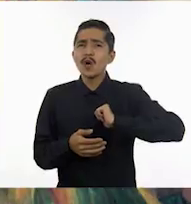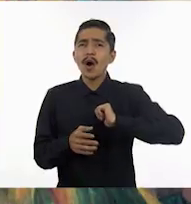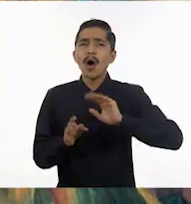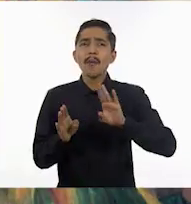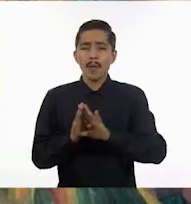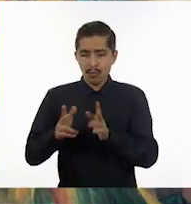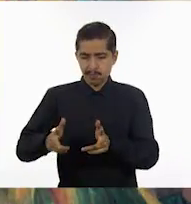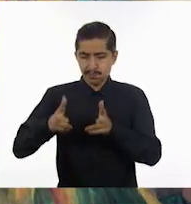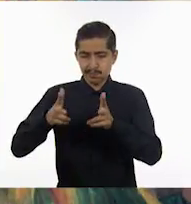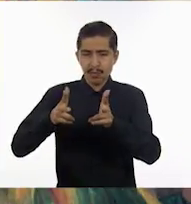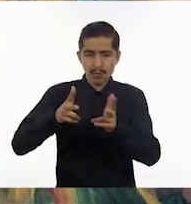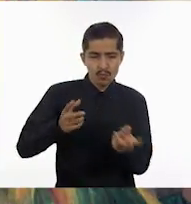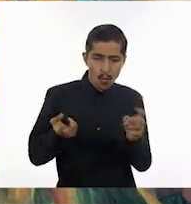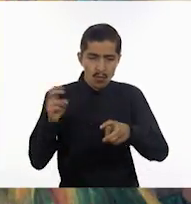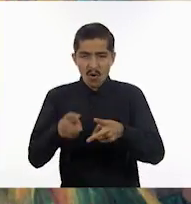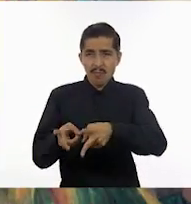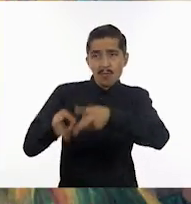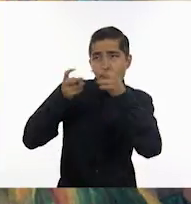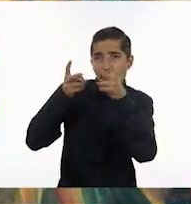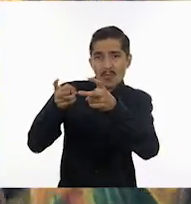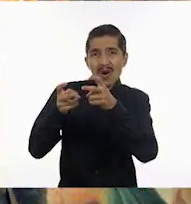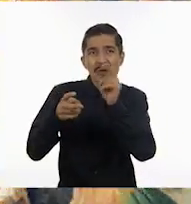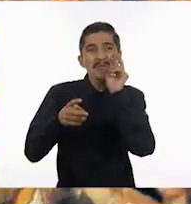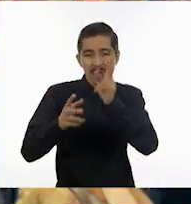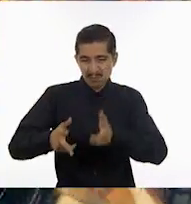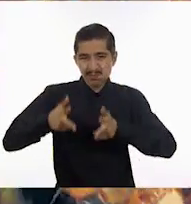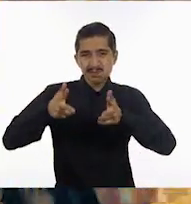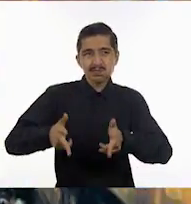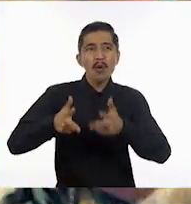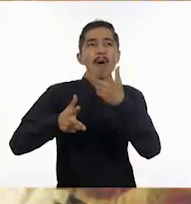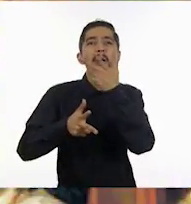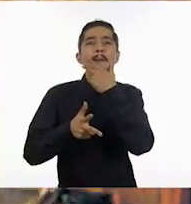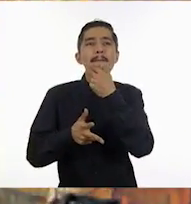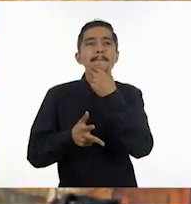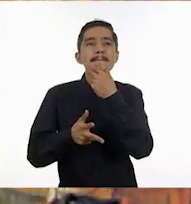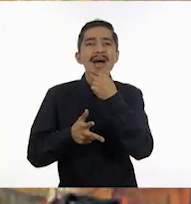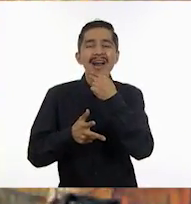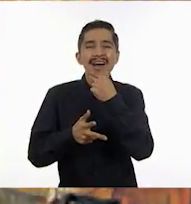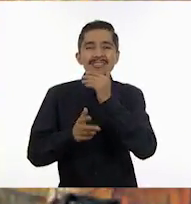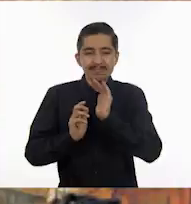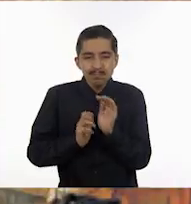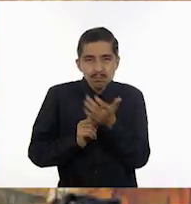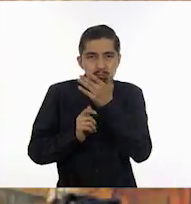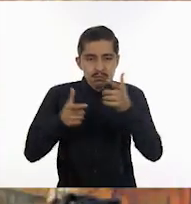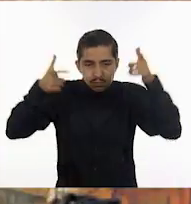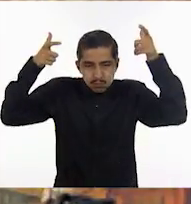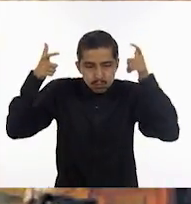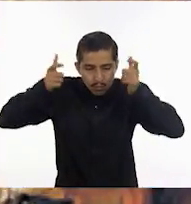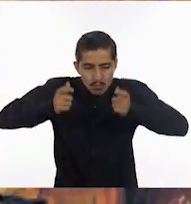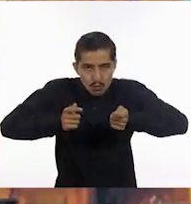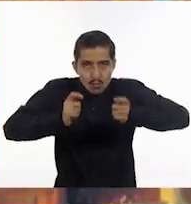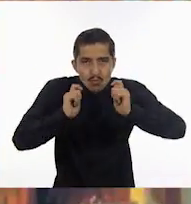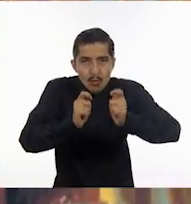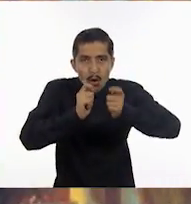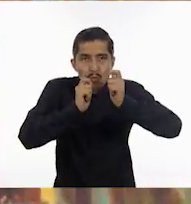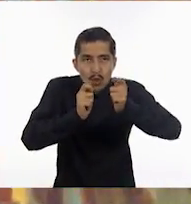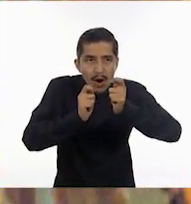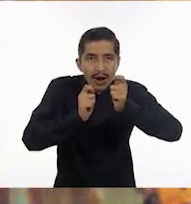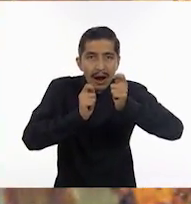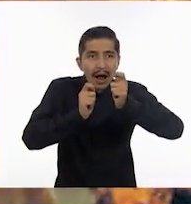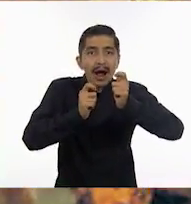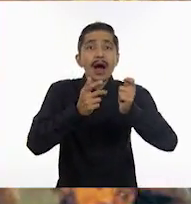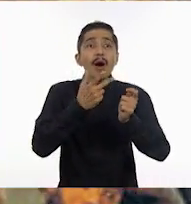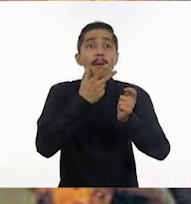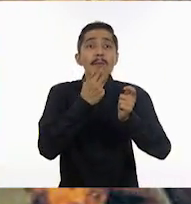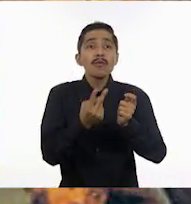a la diligencia. Se puede ver el carruaje conducido por hombres vestidos con jorongos y sombreros, y sobre el carruaje hay dos sujetos que